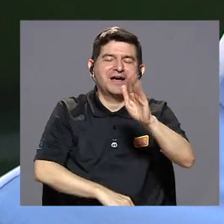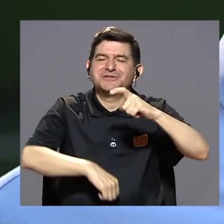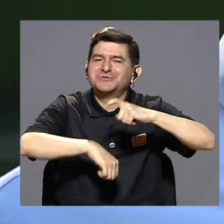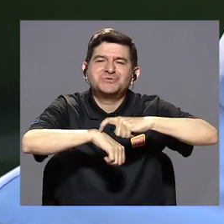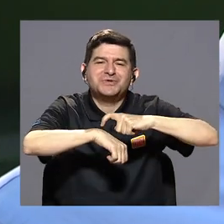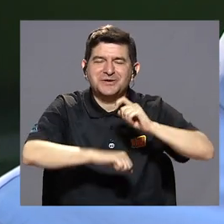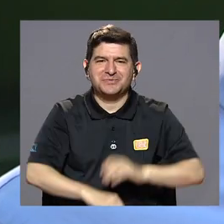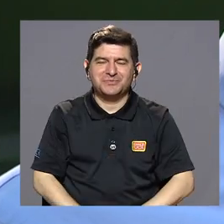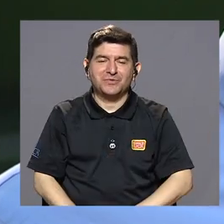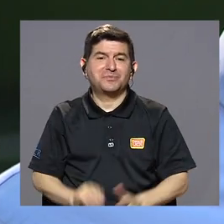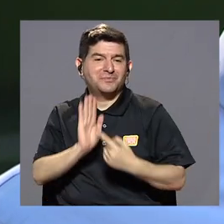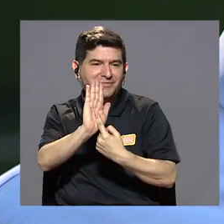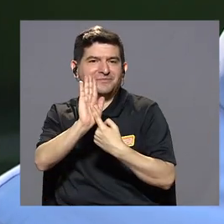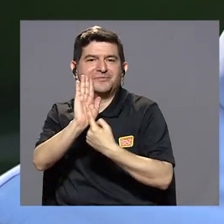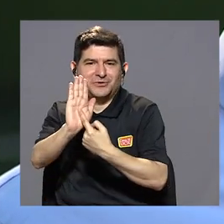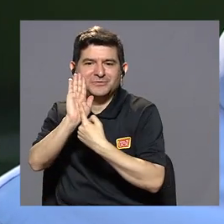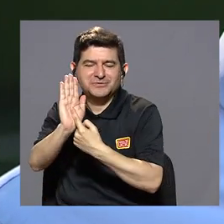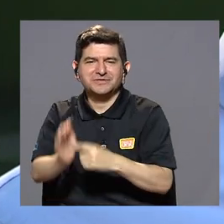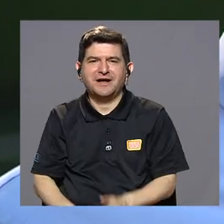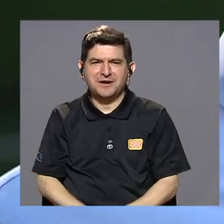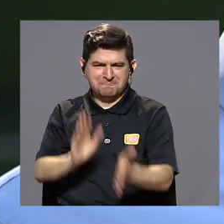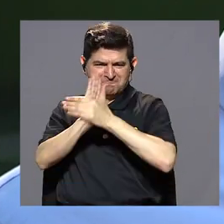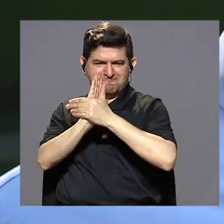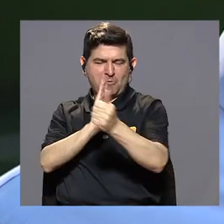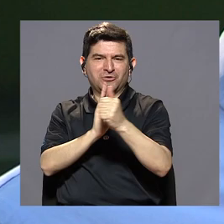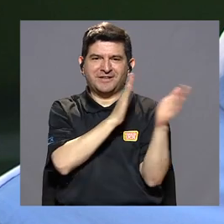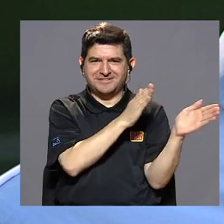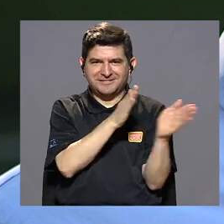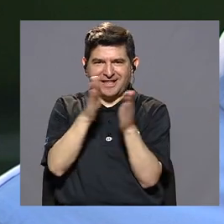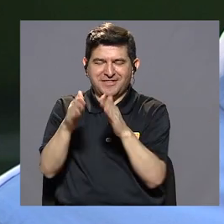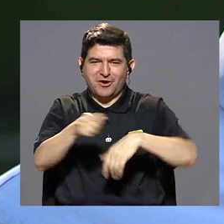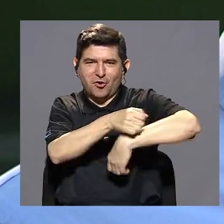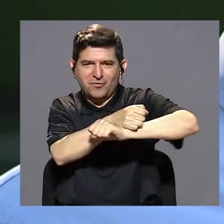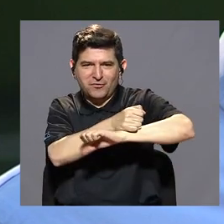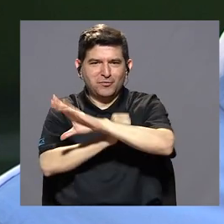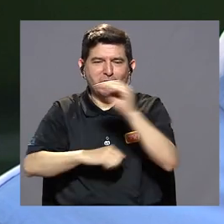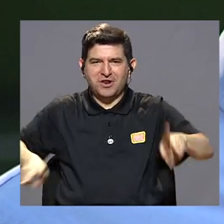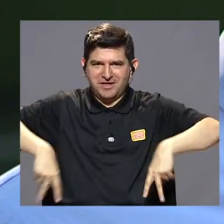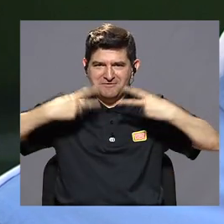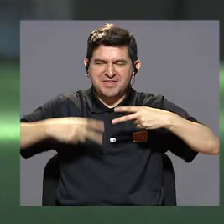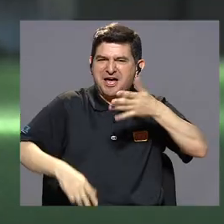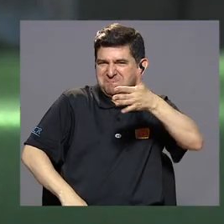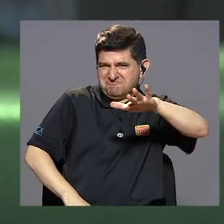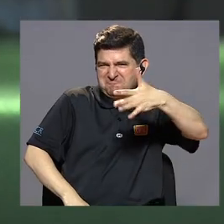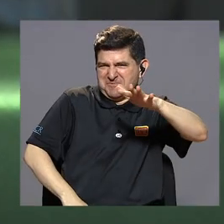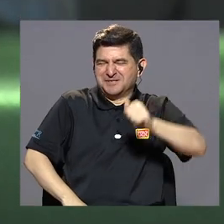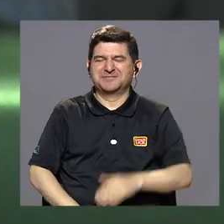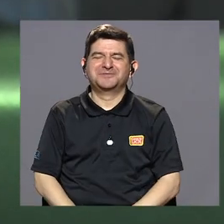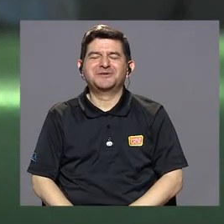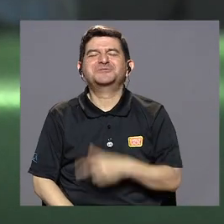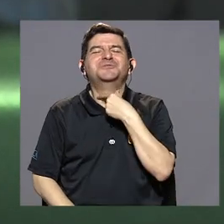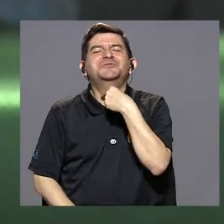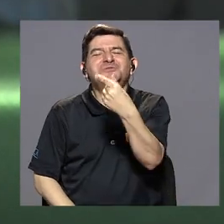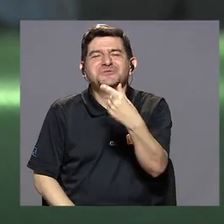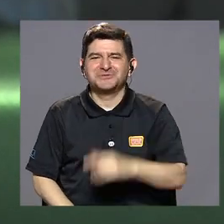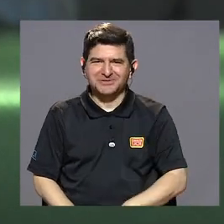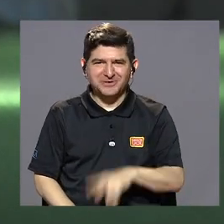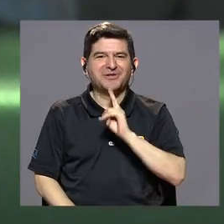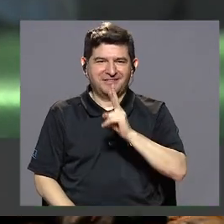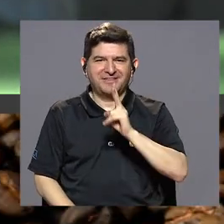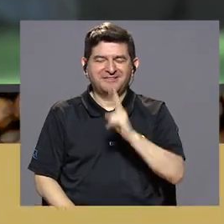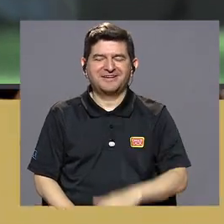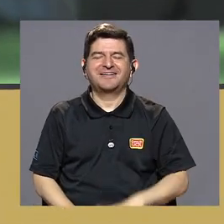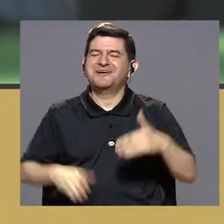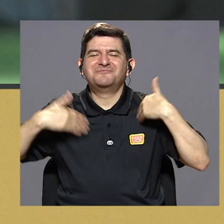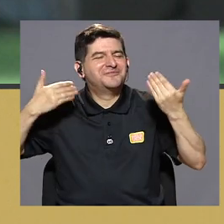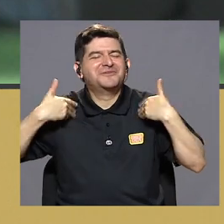de su tiempo y enseñarnos sobre la potencia del orden, el fútbol y la vida. Ay, más o menos, ¿eh? Sí. No, un placer.